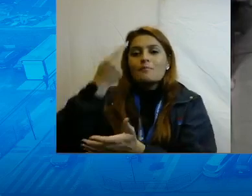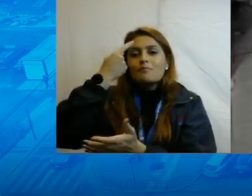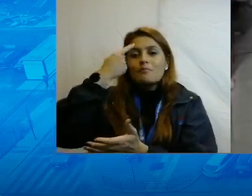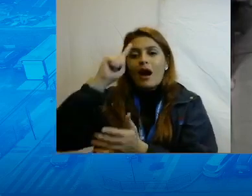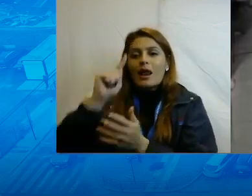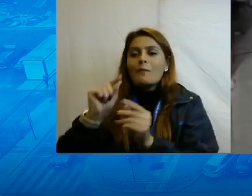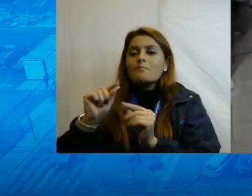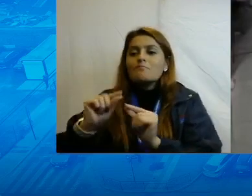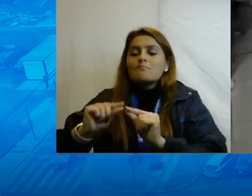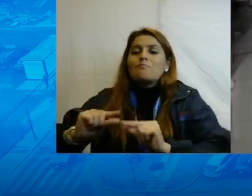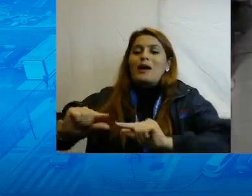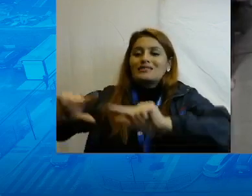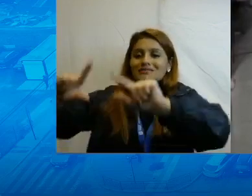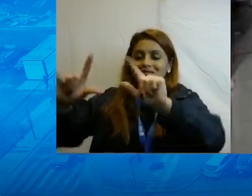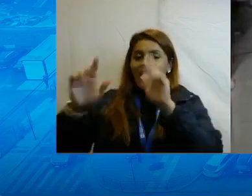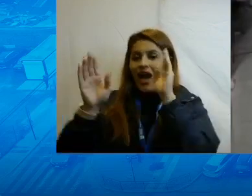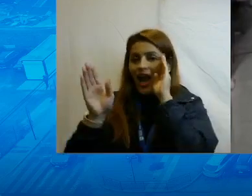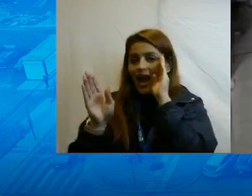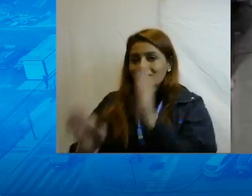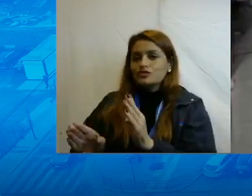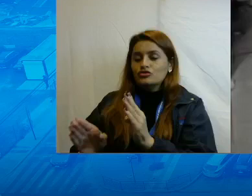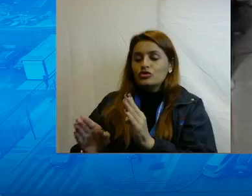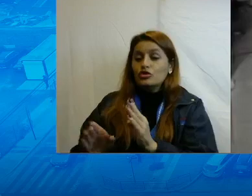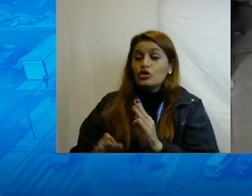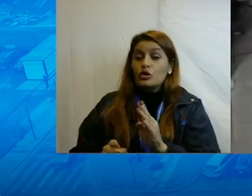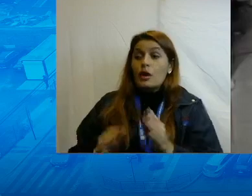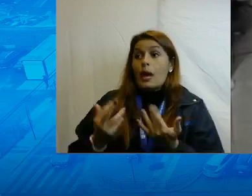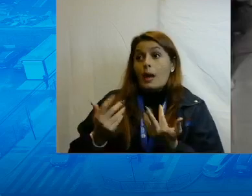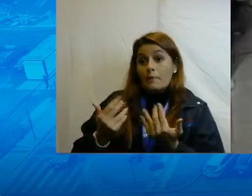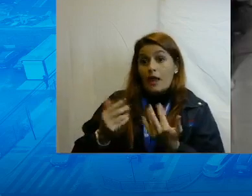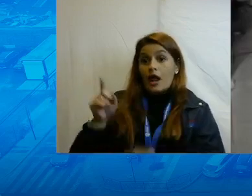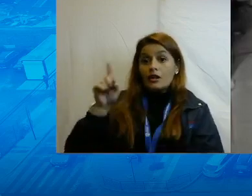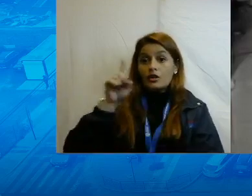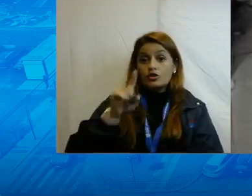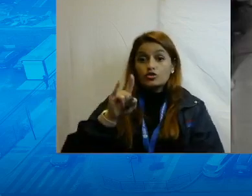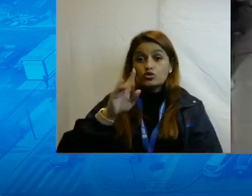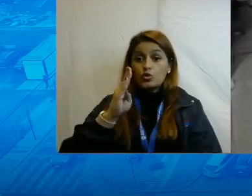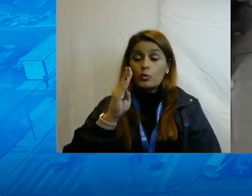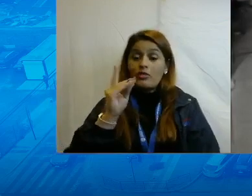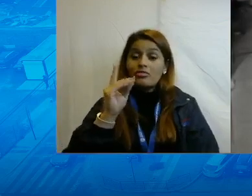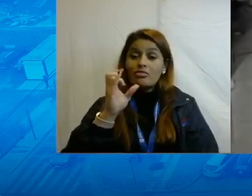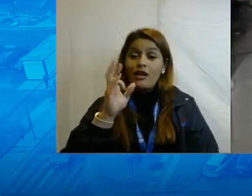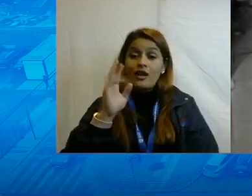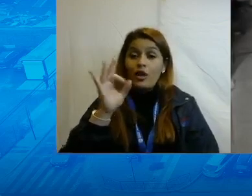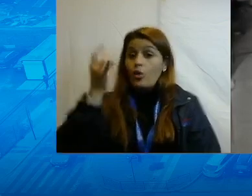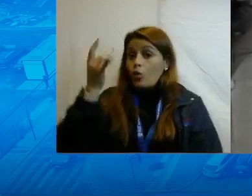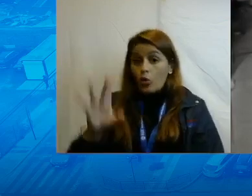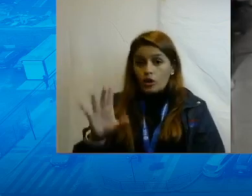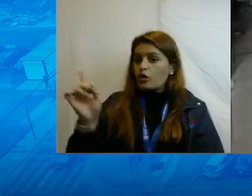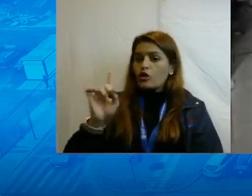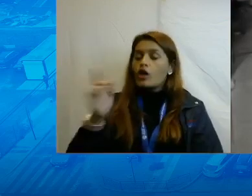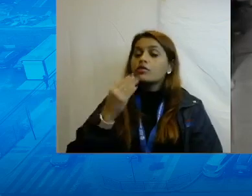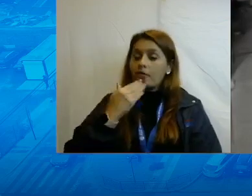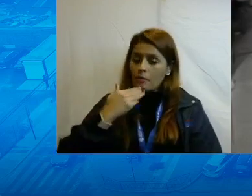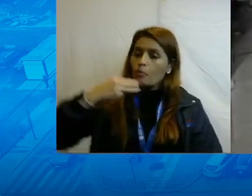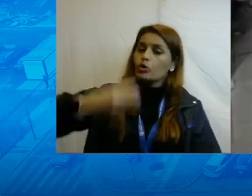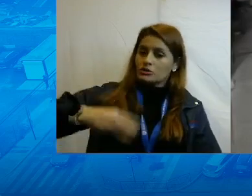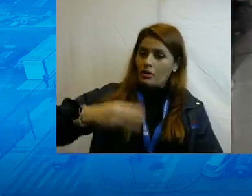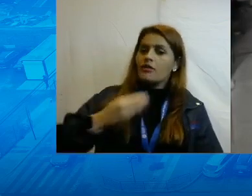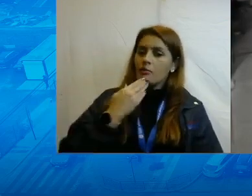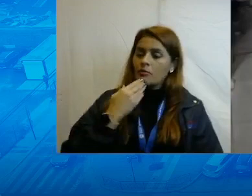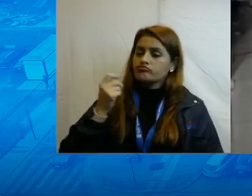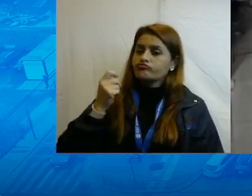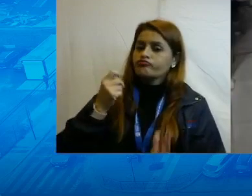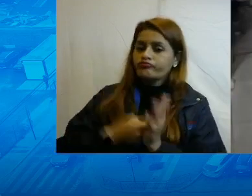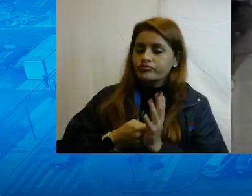esta cobertura. O sea, no solamente depender de las subderes, sino que podamos tener los insumos a nivel municipal. Por otro